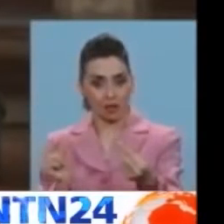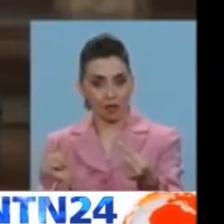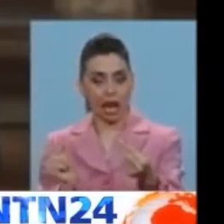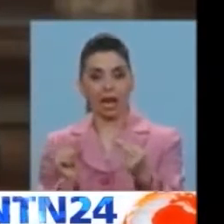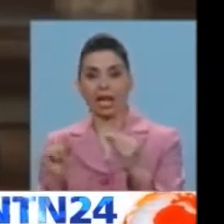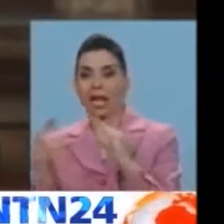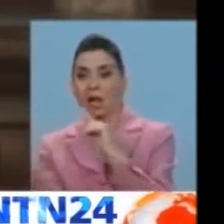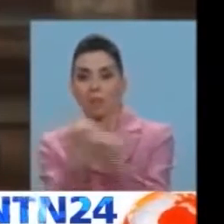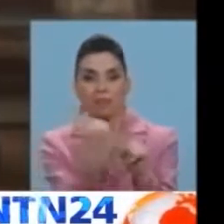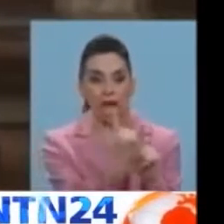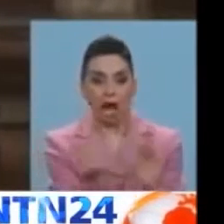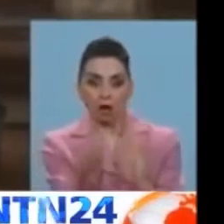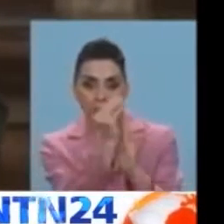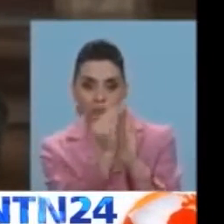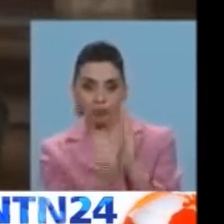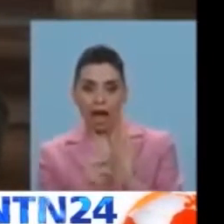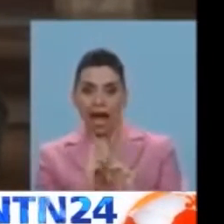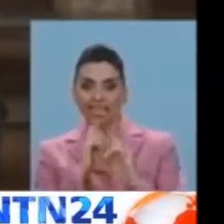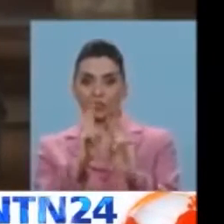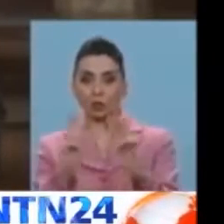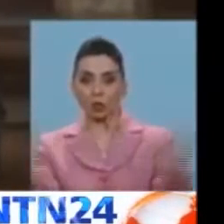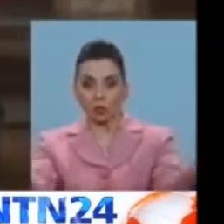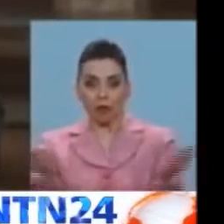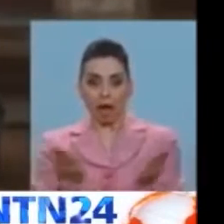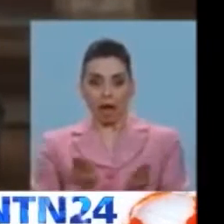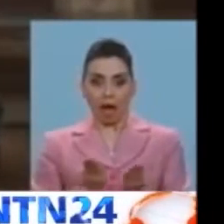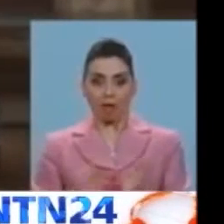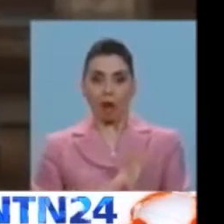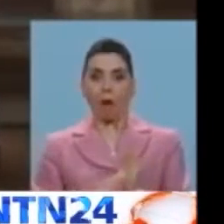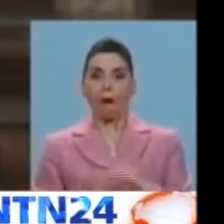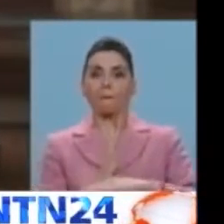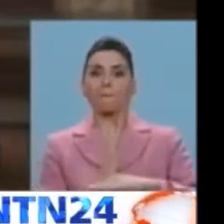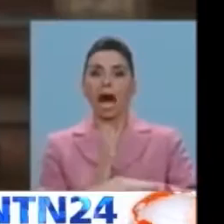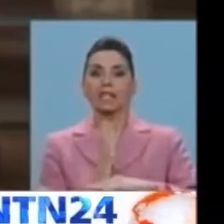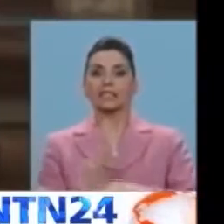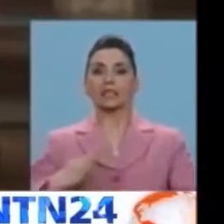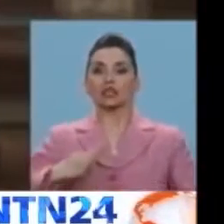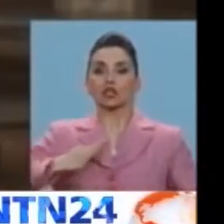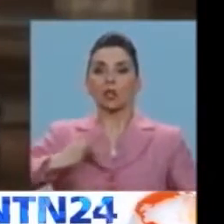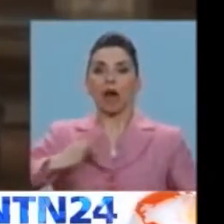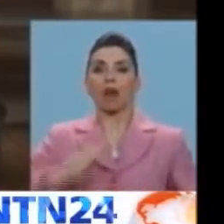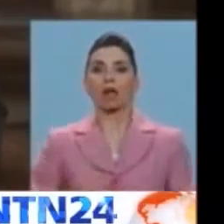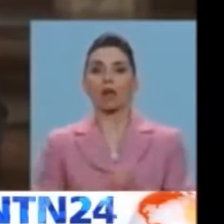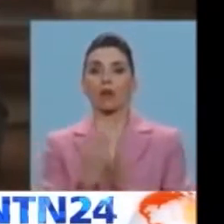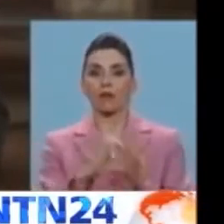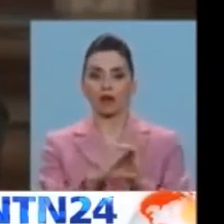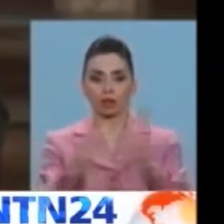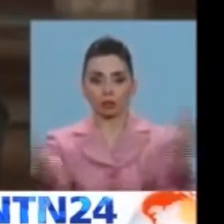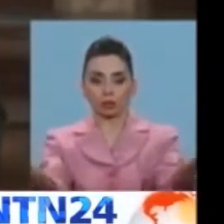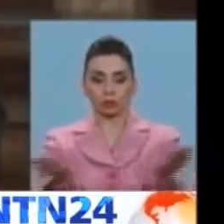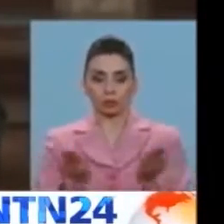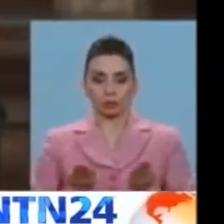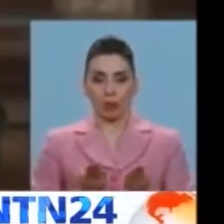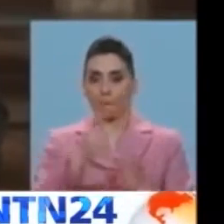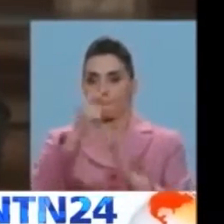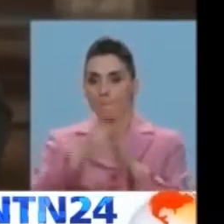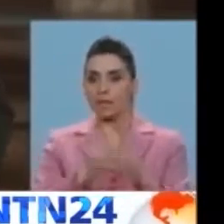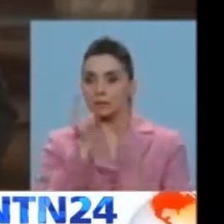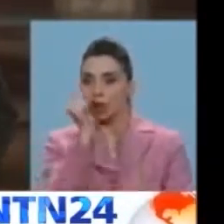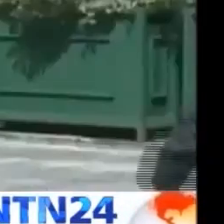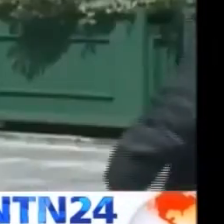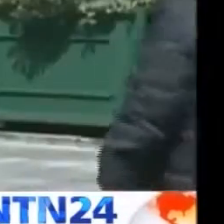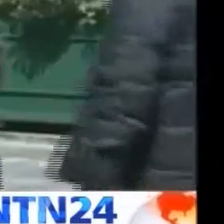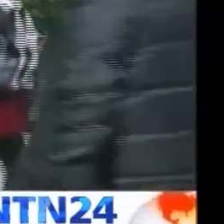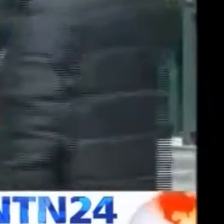resultado de estos diálogos serán las bases ciudadanas para la nueva constitución que me serán entregadas en octubre del